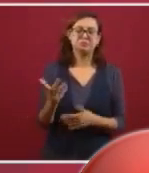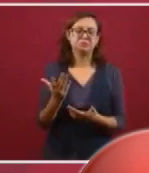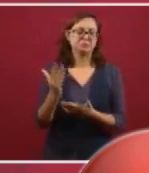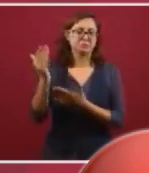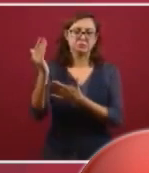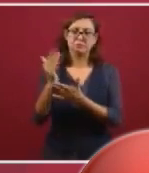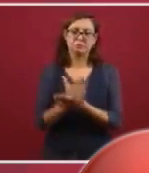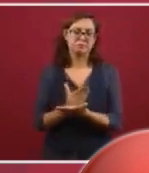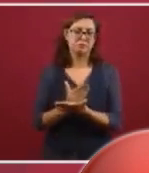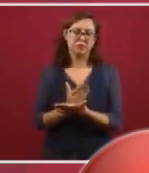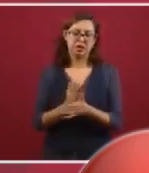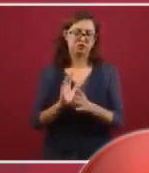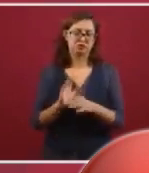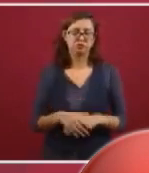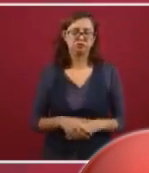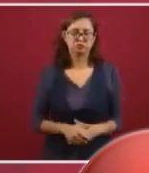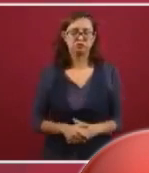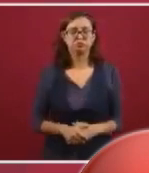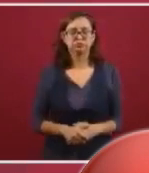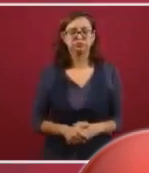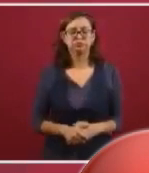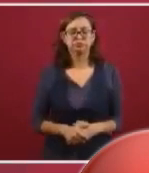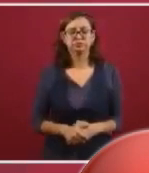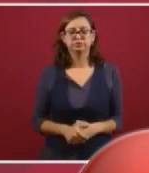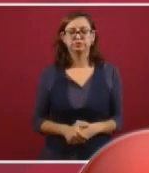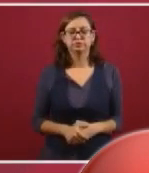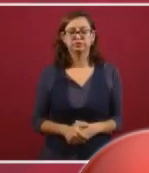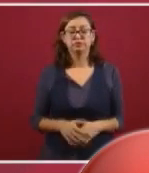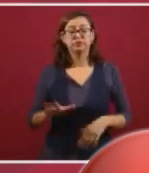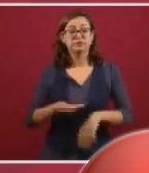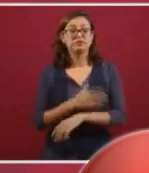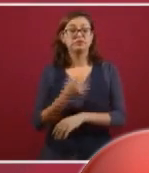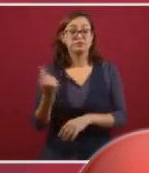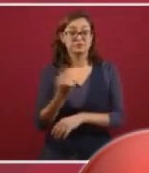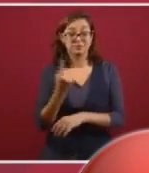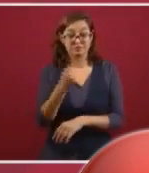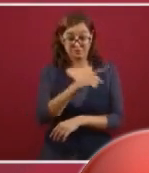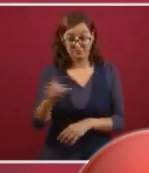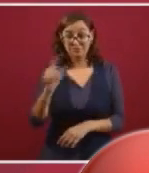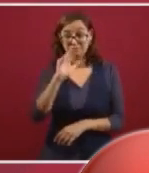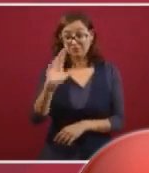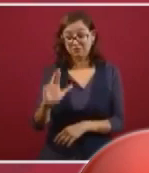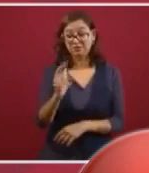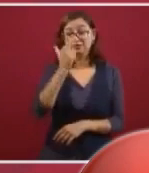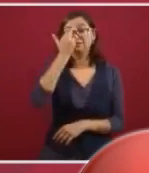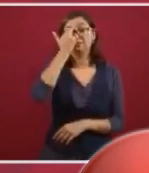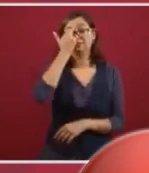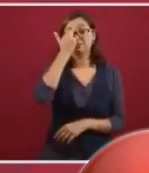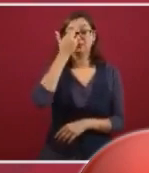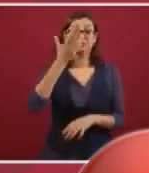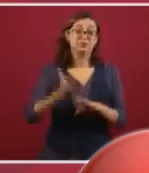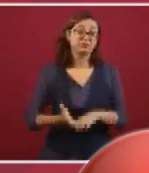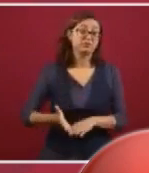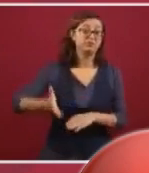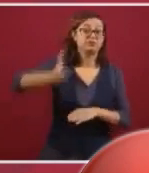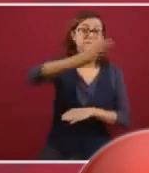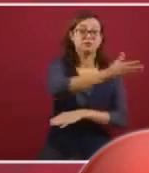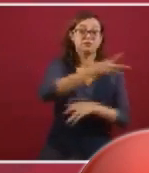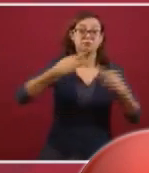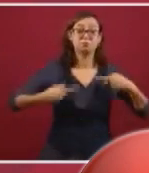tan significativo, porque hubo hasta muertos,